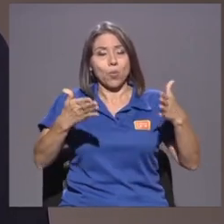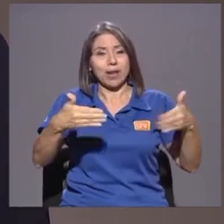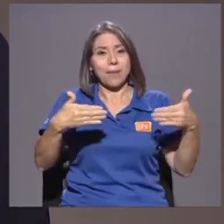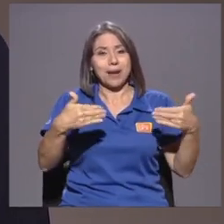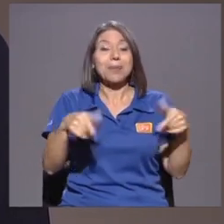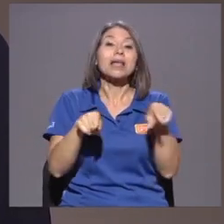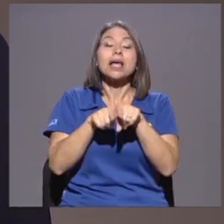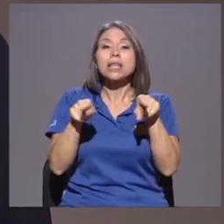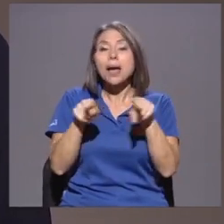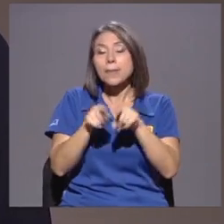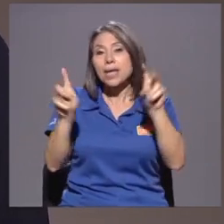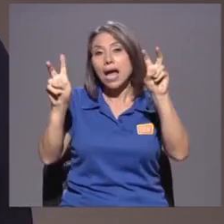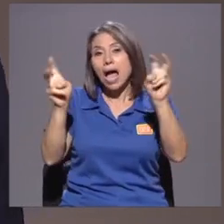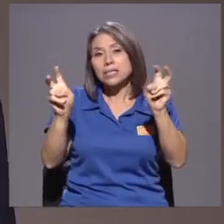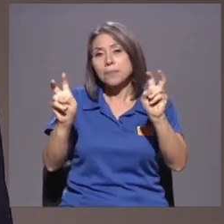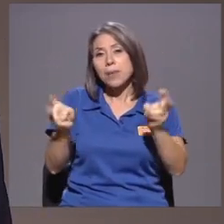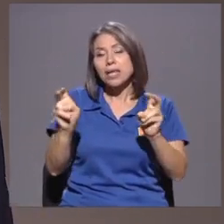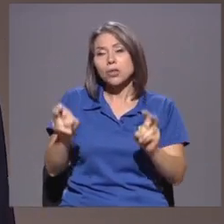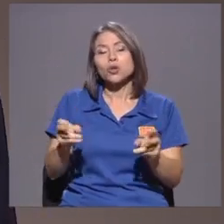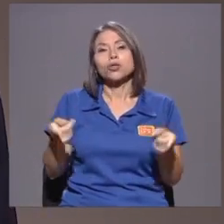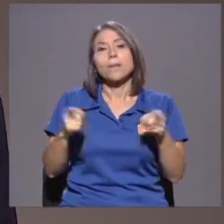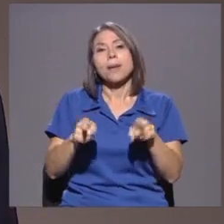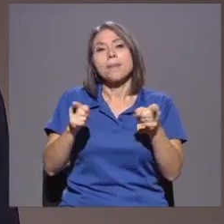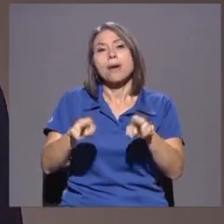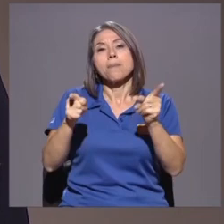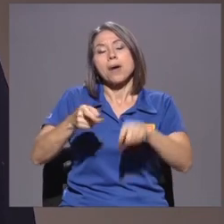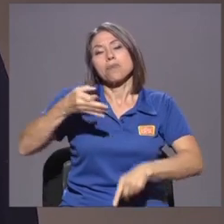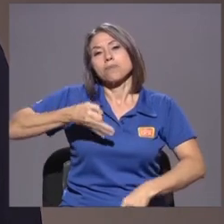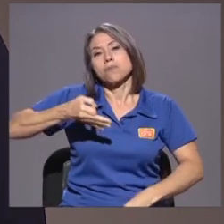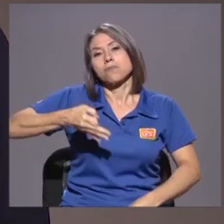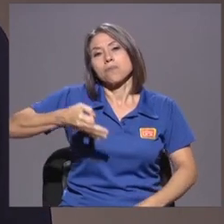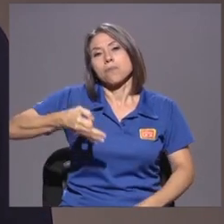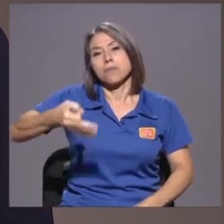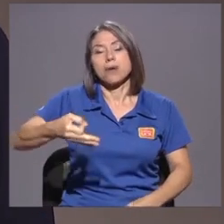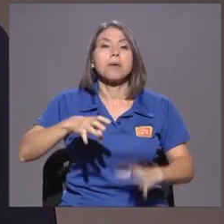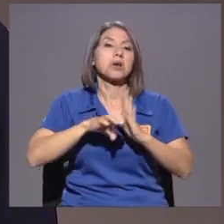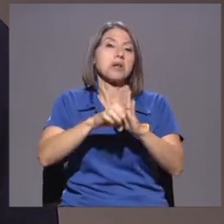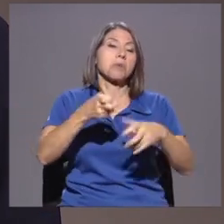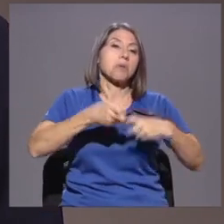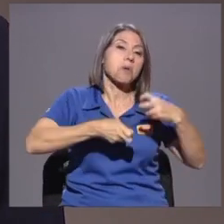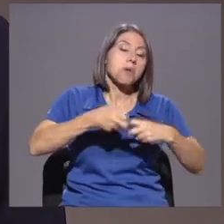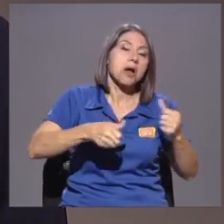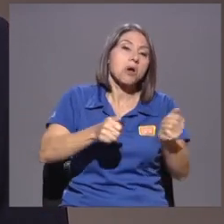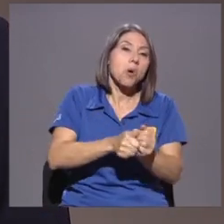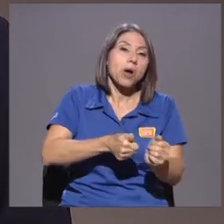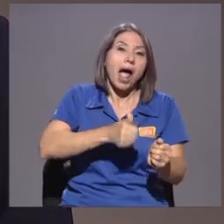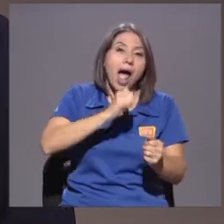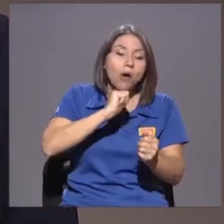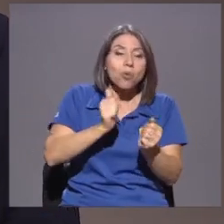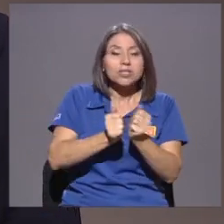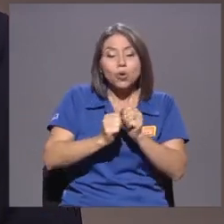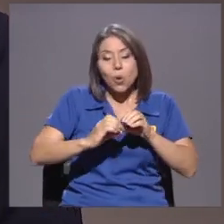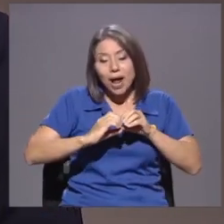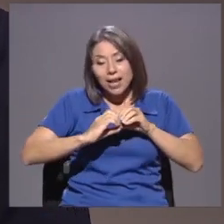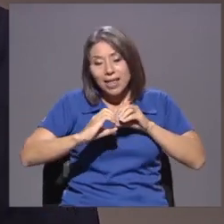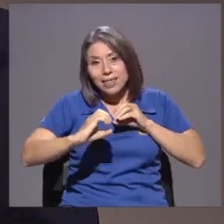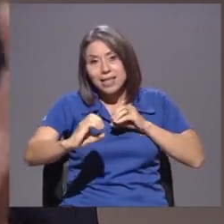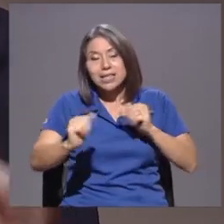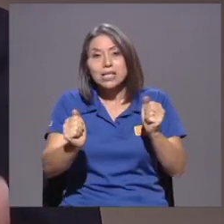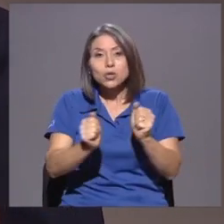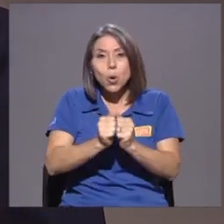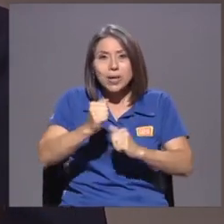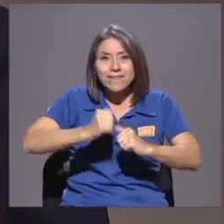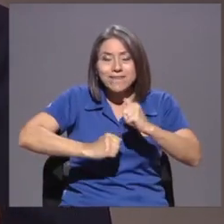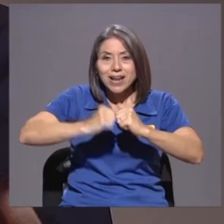de vida cotidiana por ponerlo en esos términos el problema con aguas con alcantarillas con infraestructura